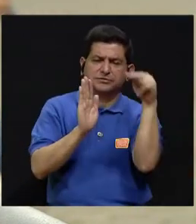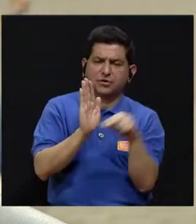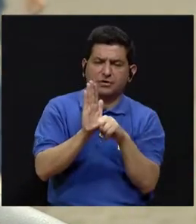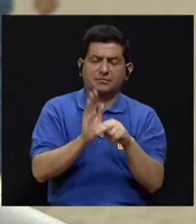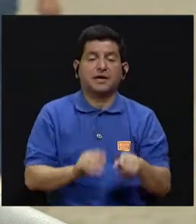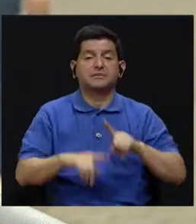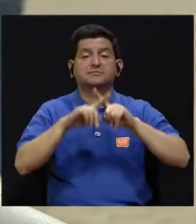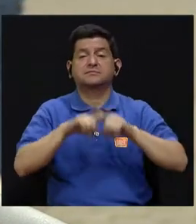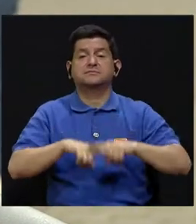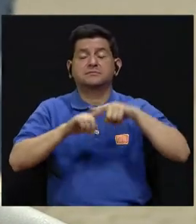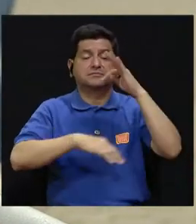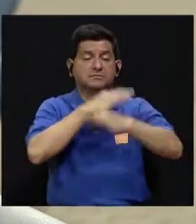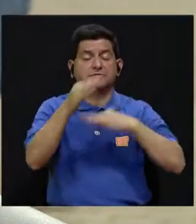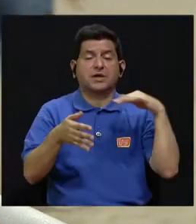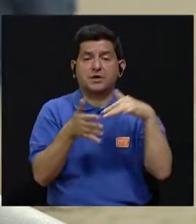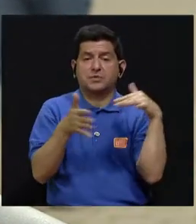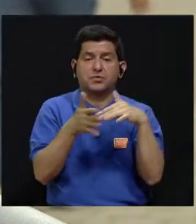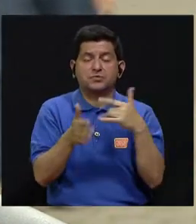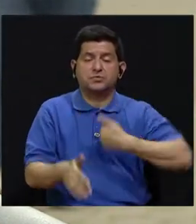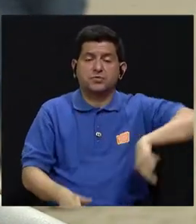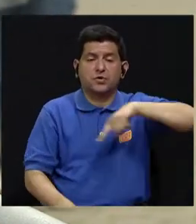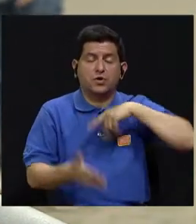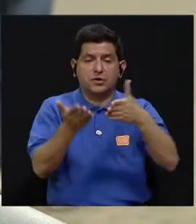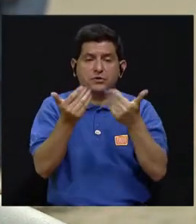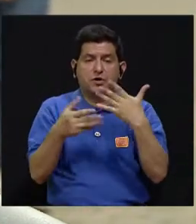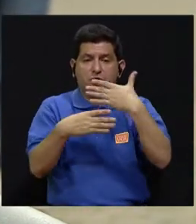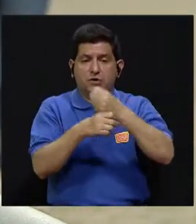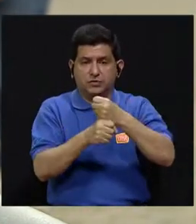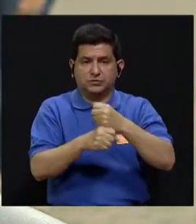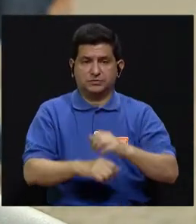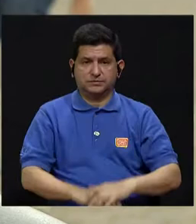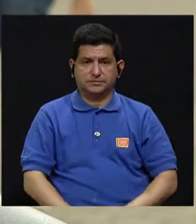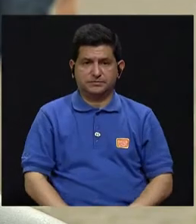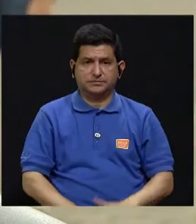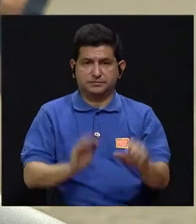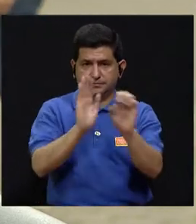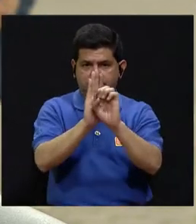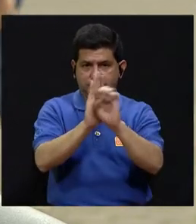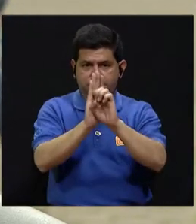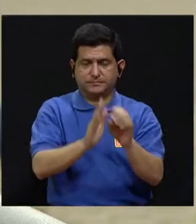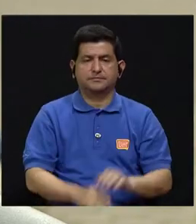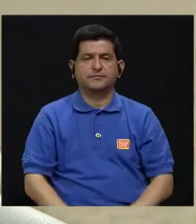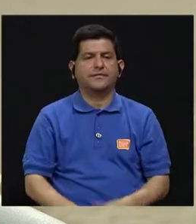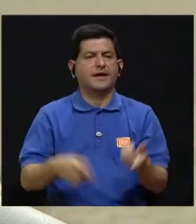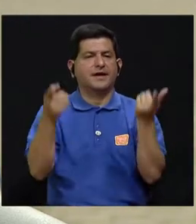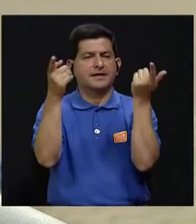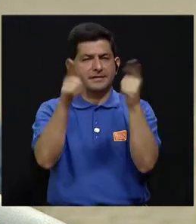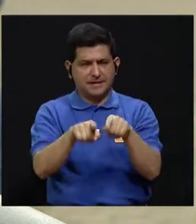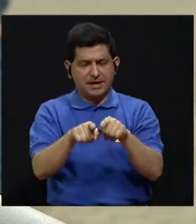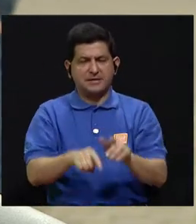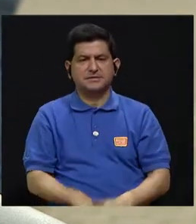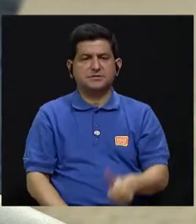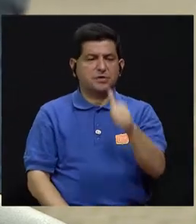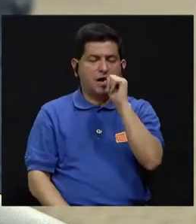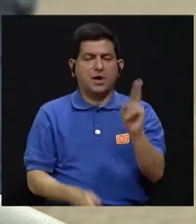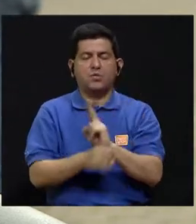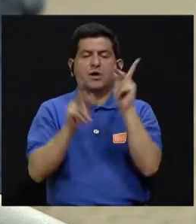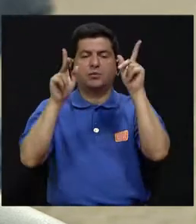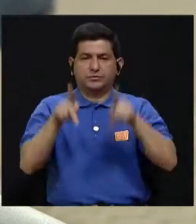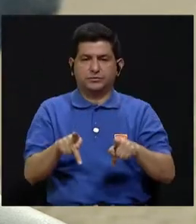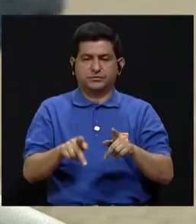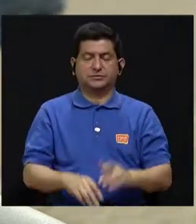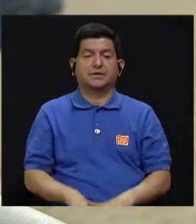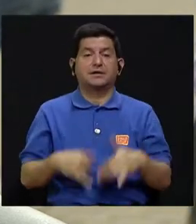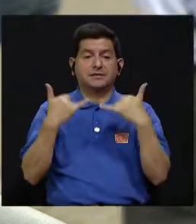parámetros dependiendo del tipo de estudio que queremos realizar. Por ejemplo, para el caso de agua para consumo